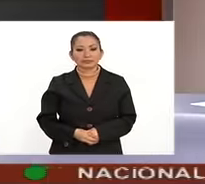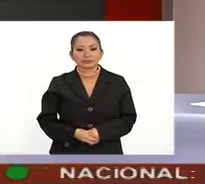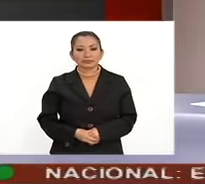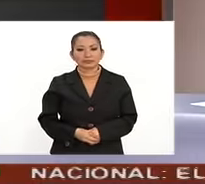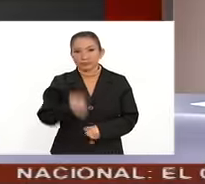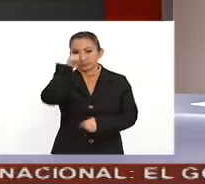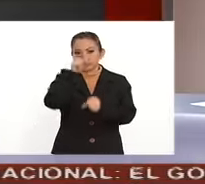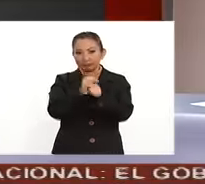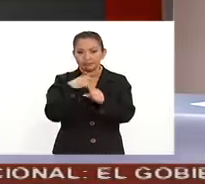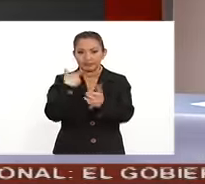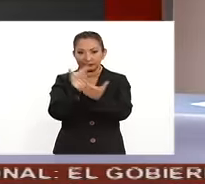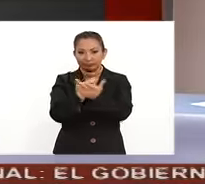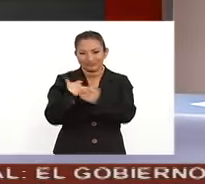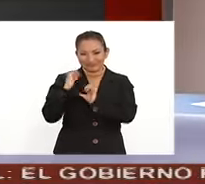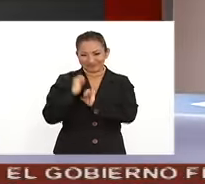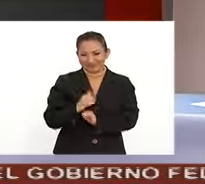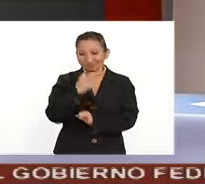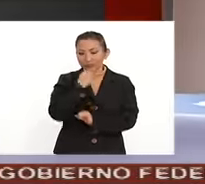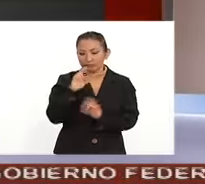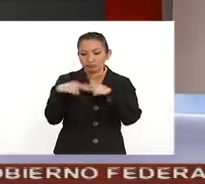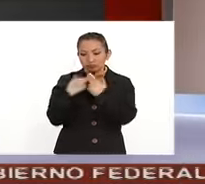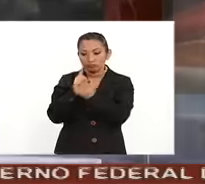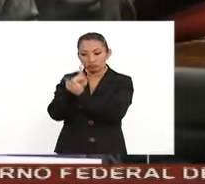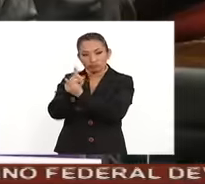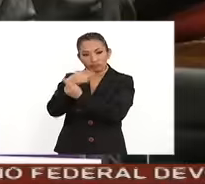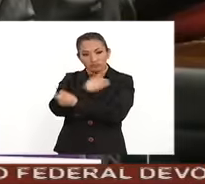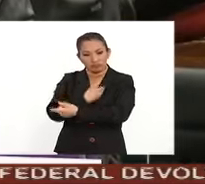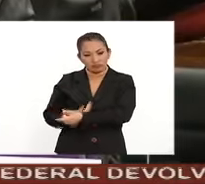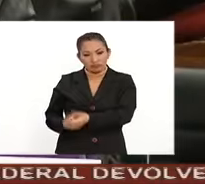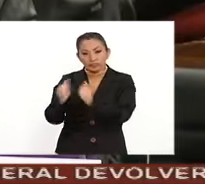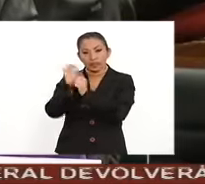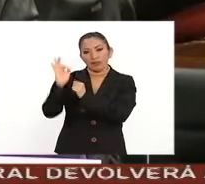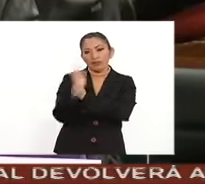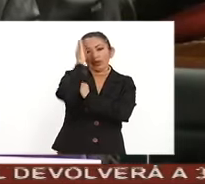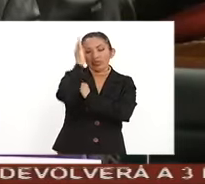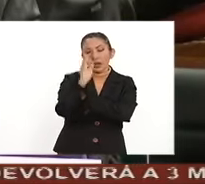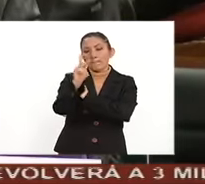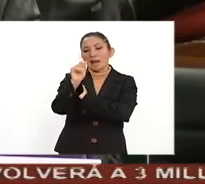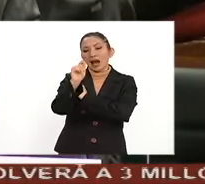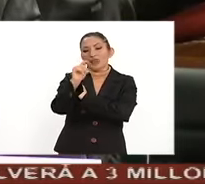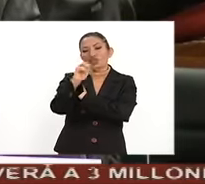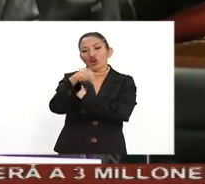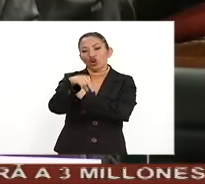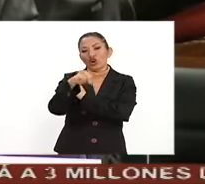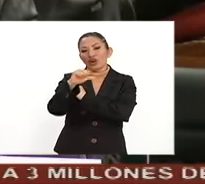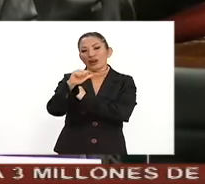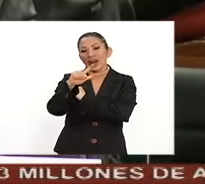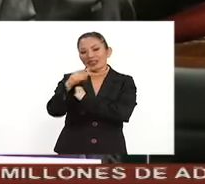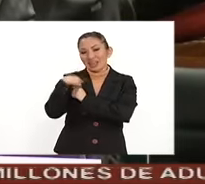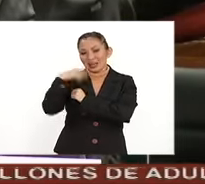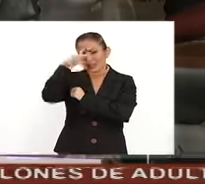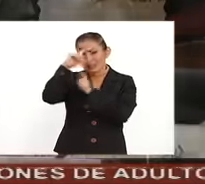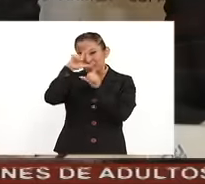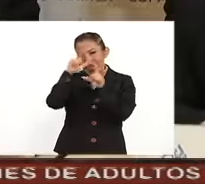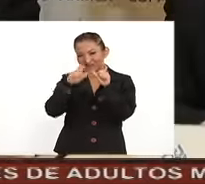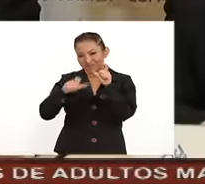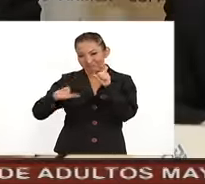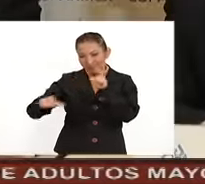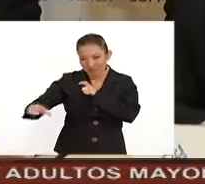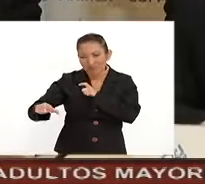El secretario de Economía, Ildefonso Guajardo, se reunió con el presidente de la Confederación Patronal de la República